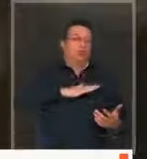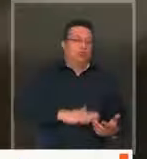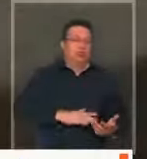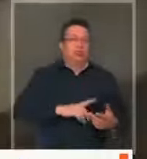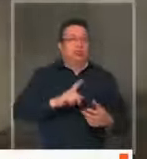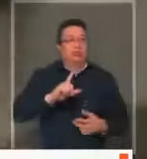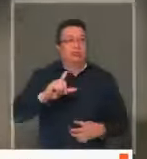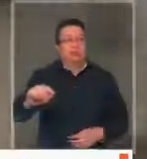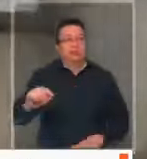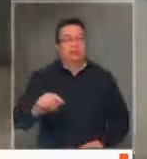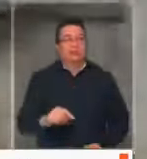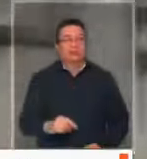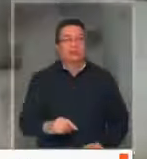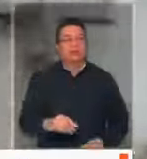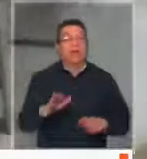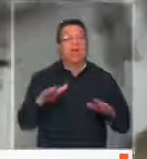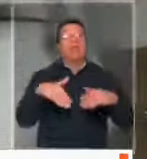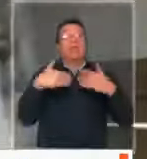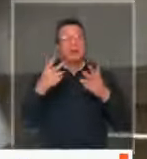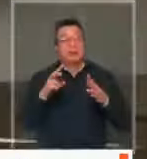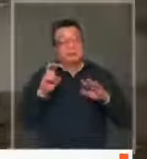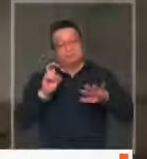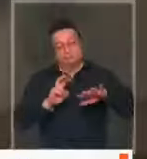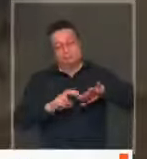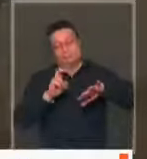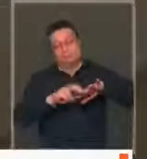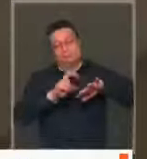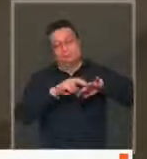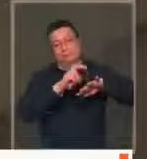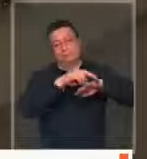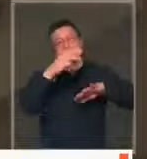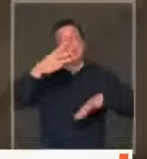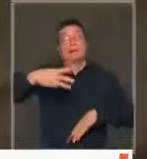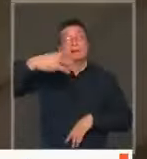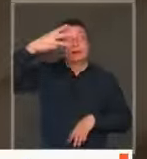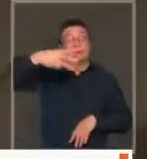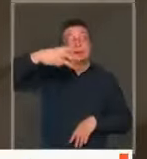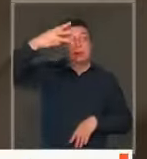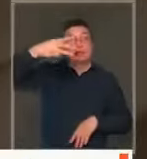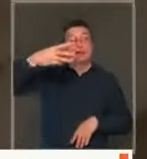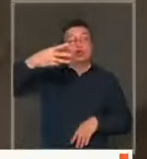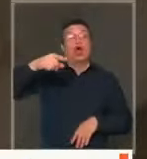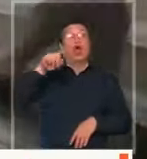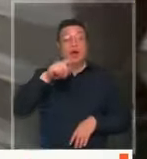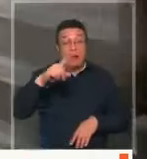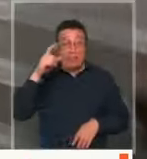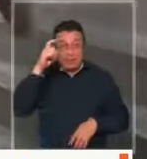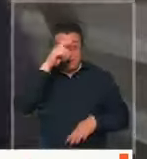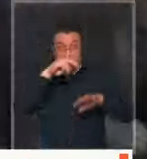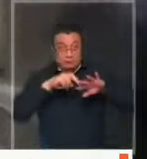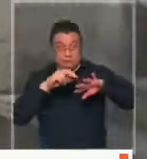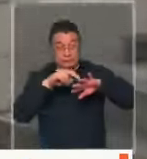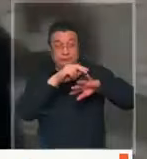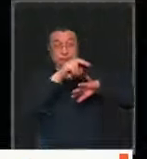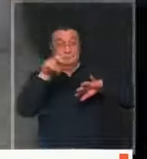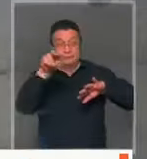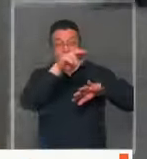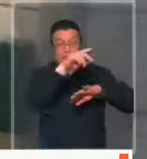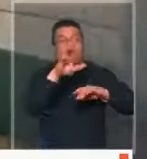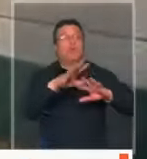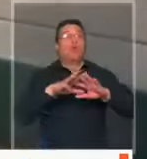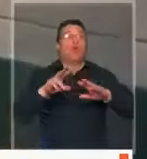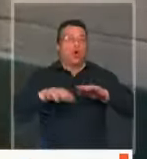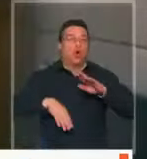salimos. Y lo siguiente fue subir también por las escaleras hasta el tercer piso. Lo más complejo es que entre piso y piso hay varios